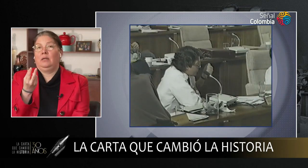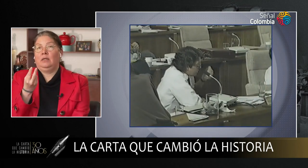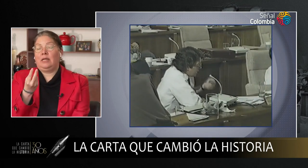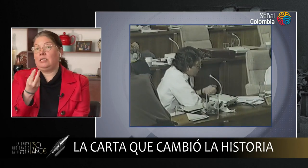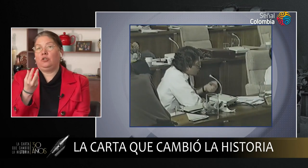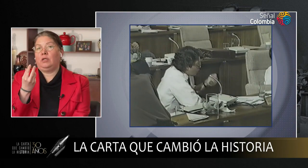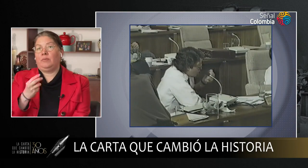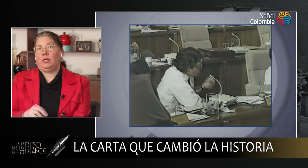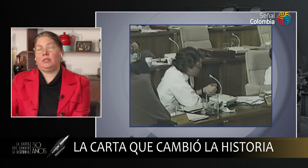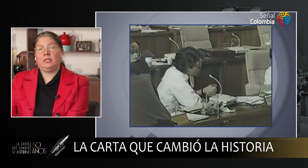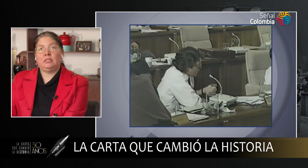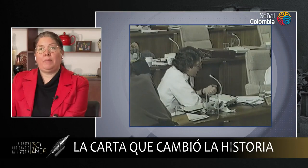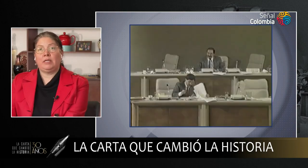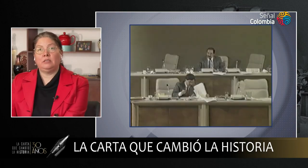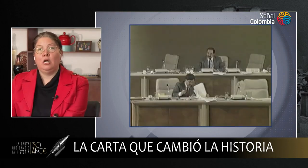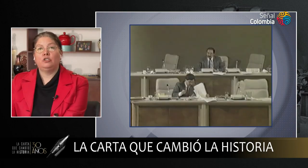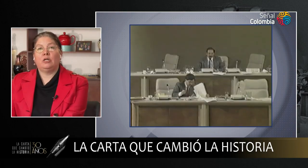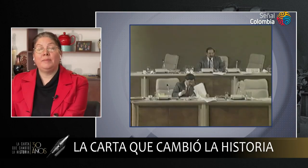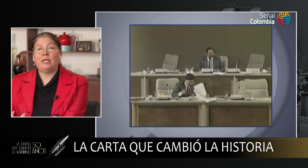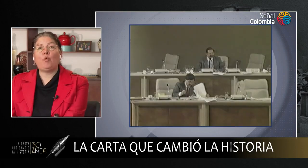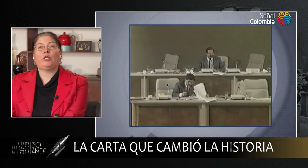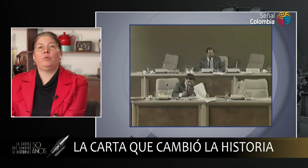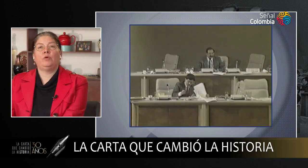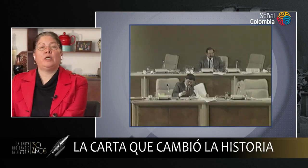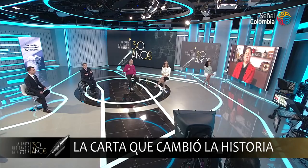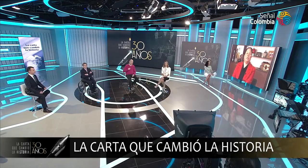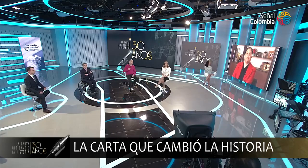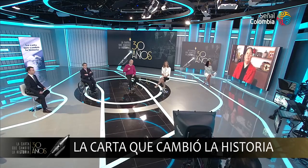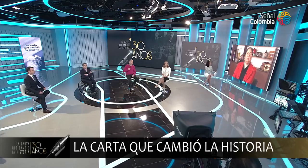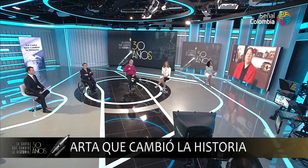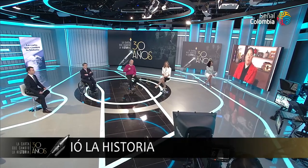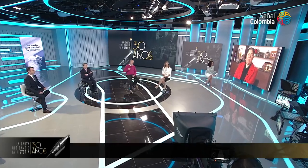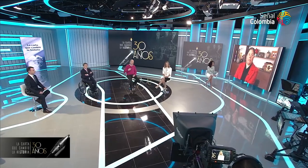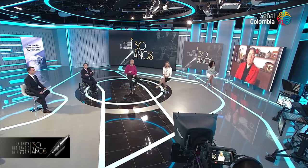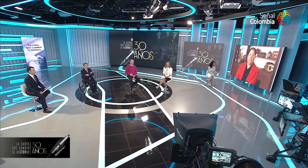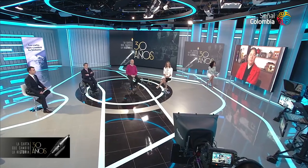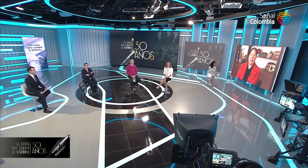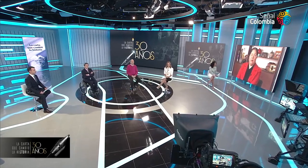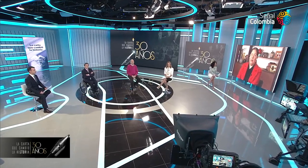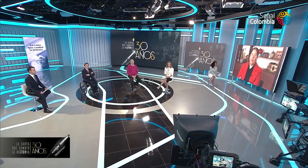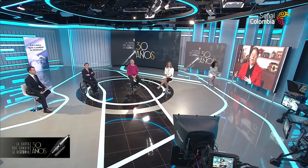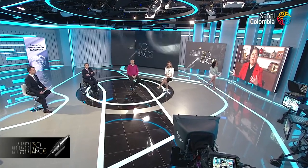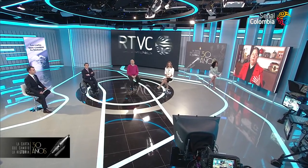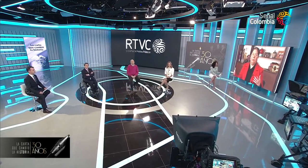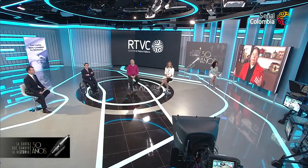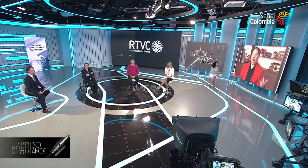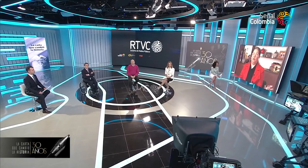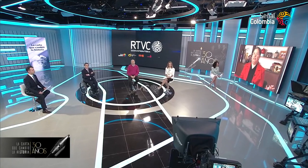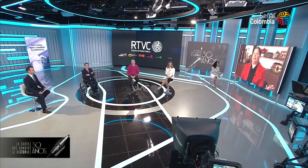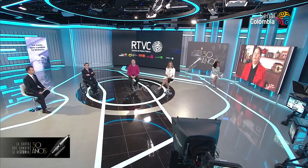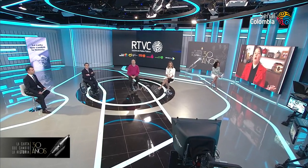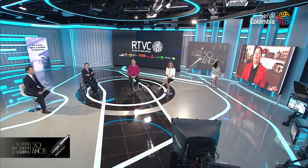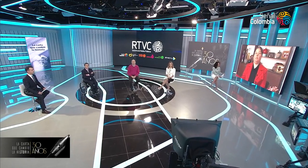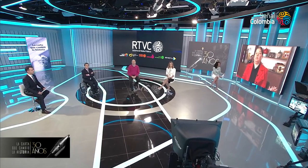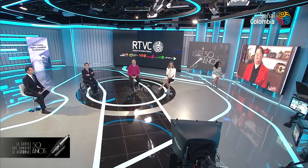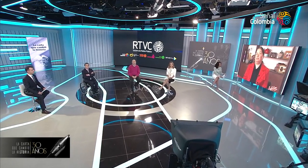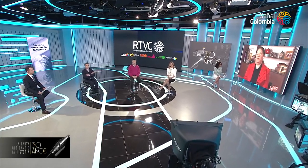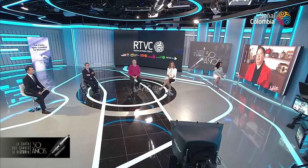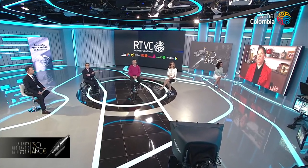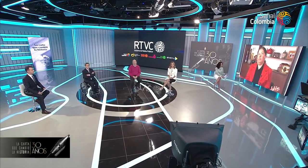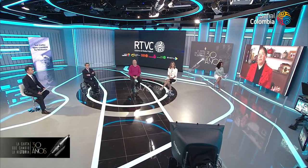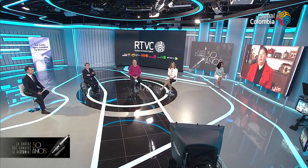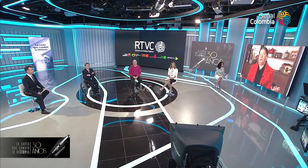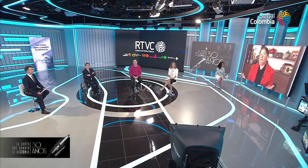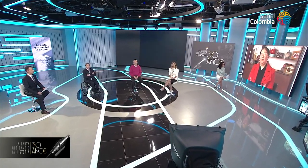importante de la historia moderna de este país, solamente 4 mujeres hicieron presencia con 70 hombres que las